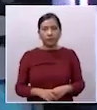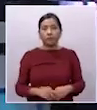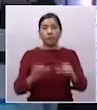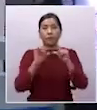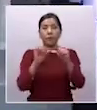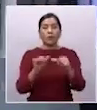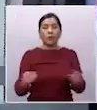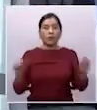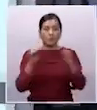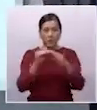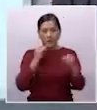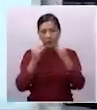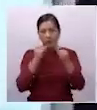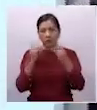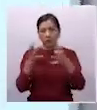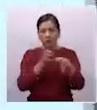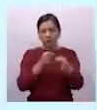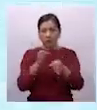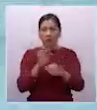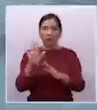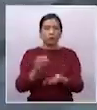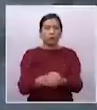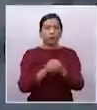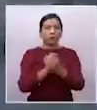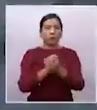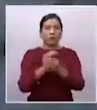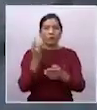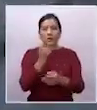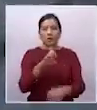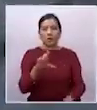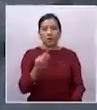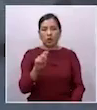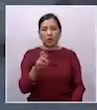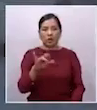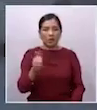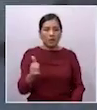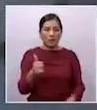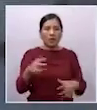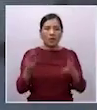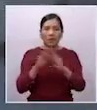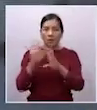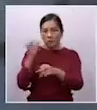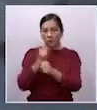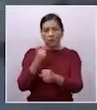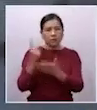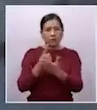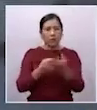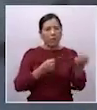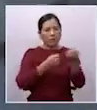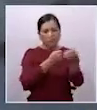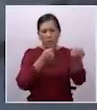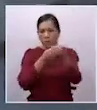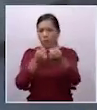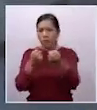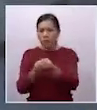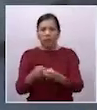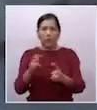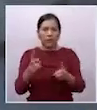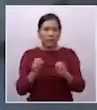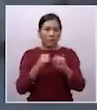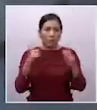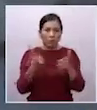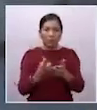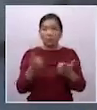Continuamos con más información para comentarle que la Lotería Nacional, en el marco del trabajo que viene realizando en torno a ayuda social, entregó